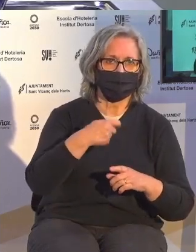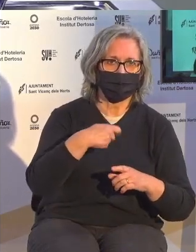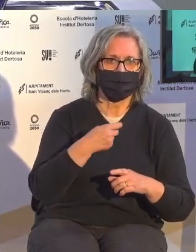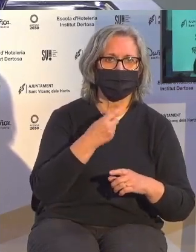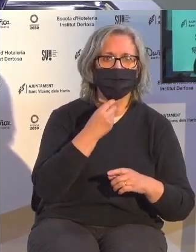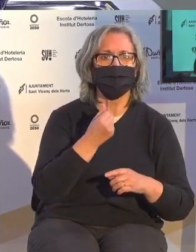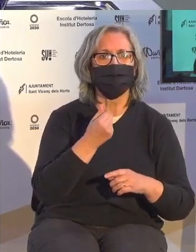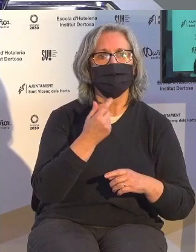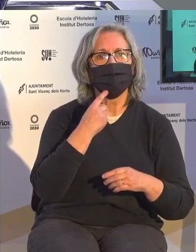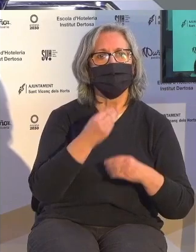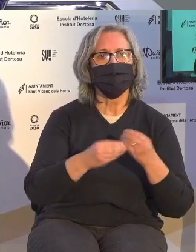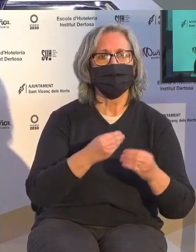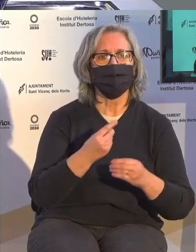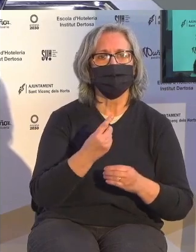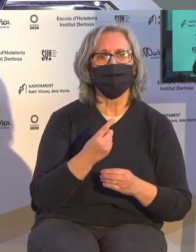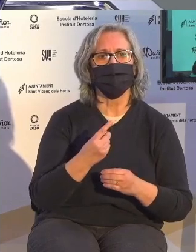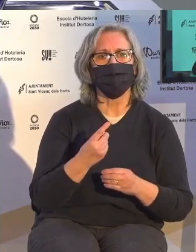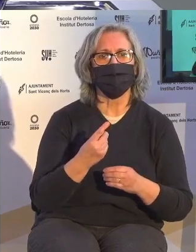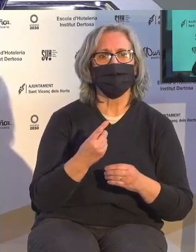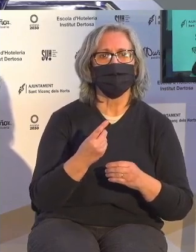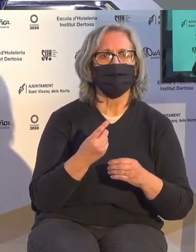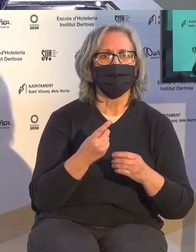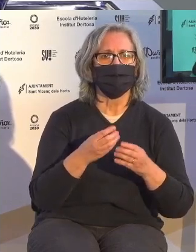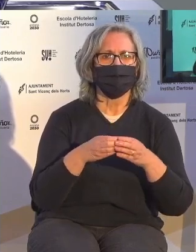unos moldes de silicona